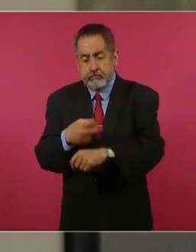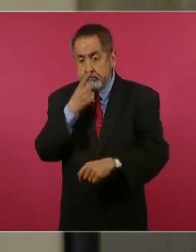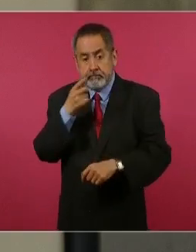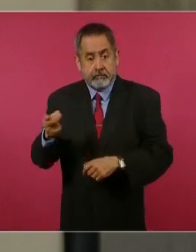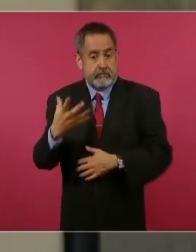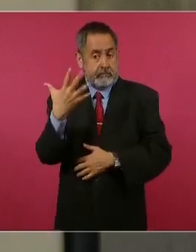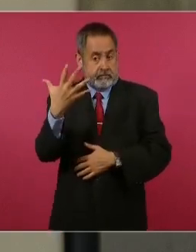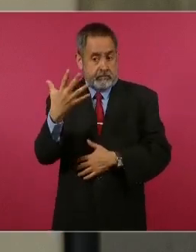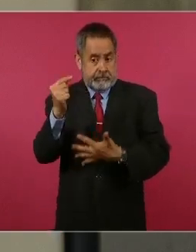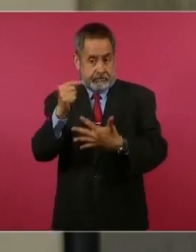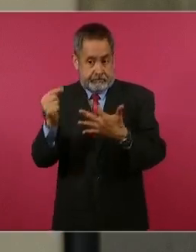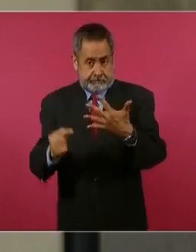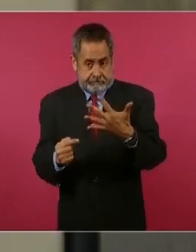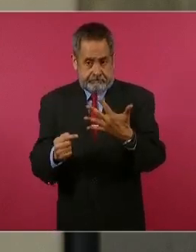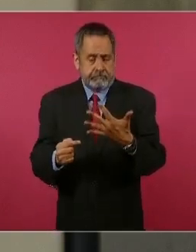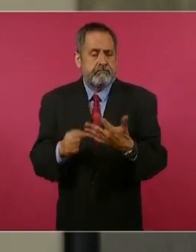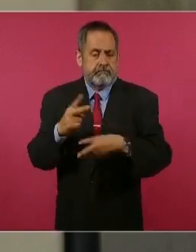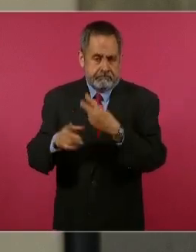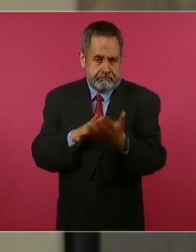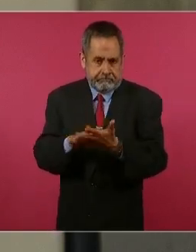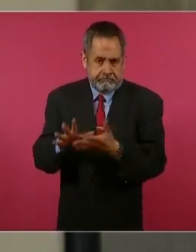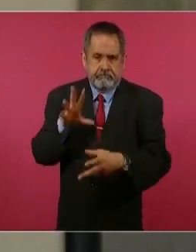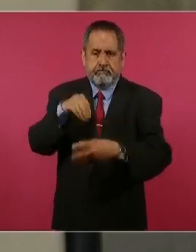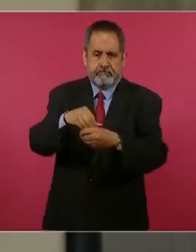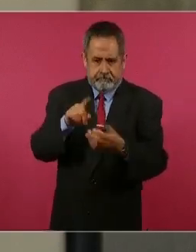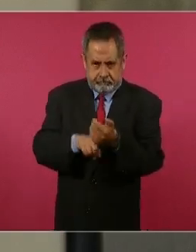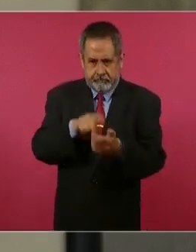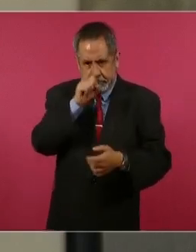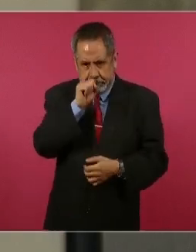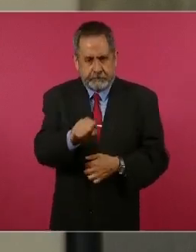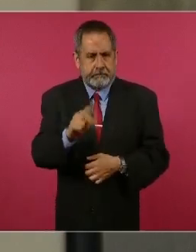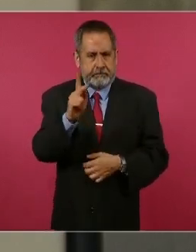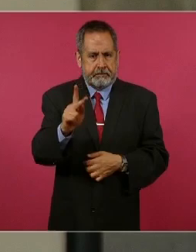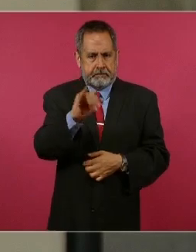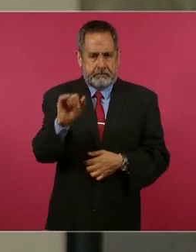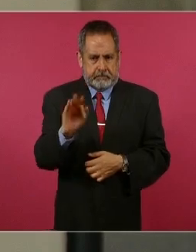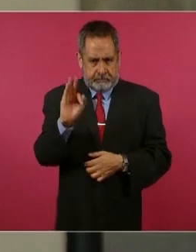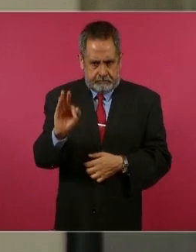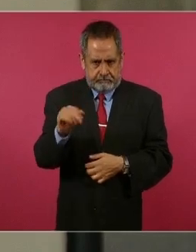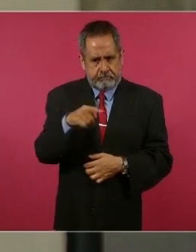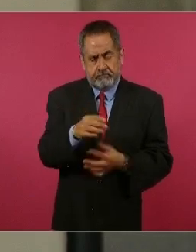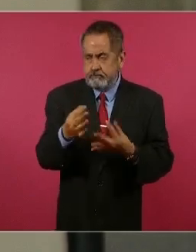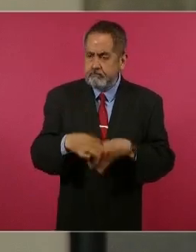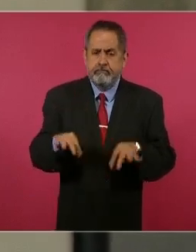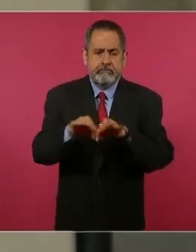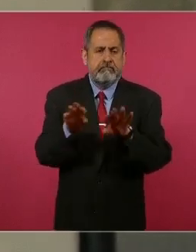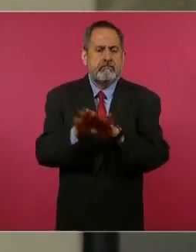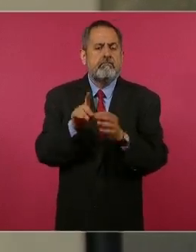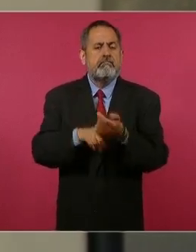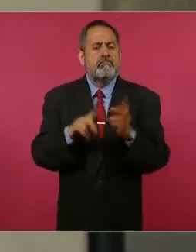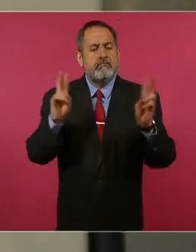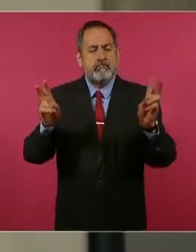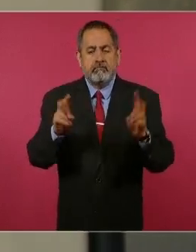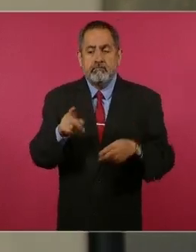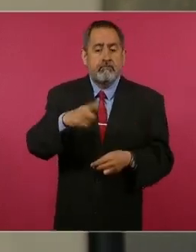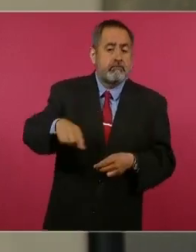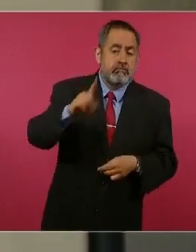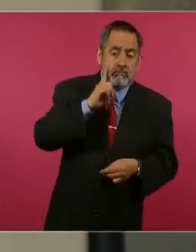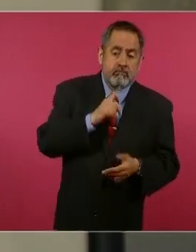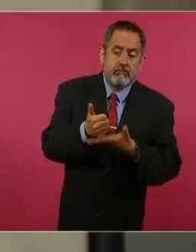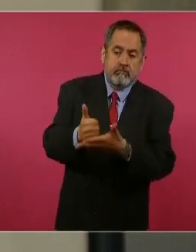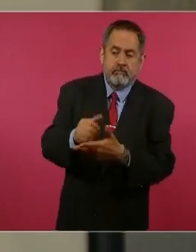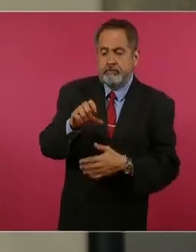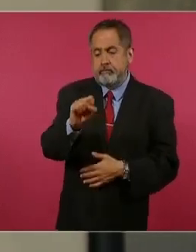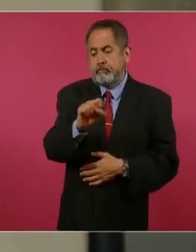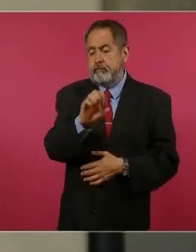cinco, entre ellas, por supuesto, el tema del Poder Judicial, entre otras también de relevancia que tiene que ver con el tema de ayuda a mujeres de 60 a